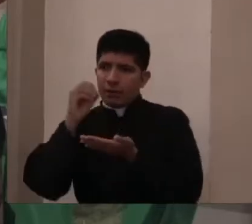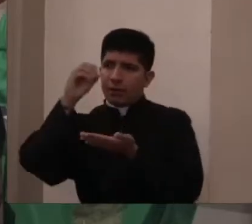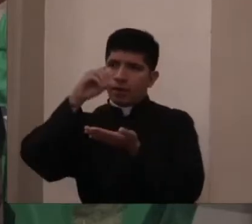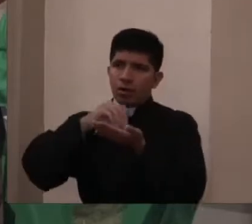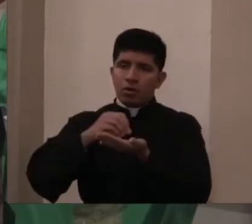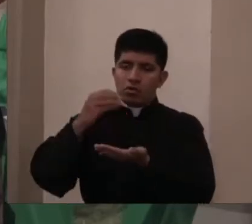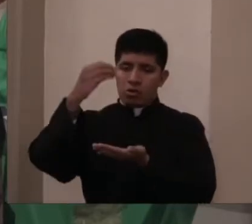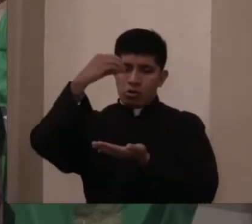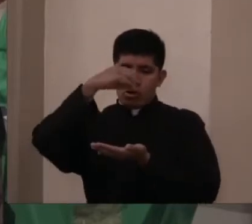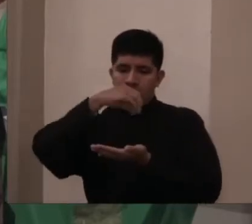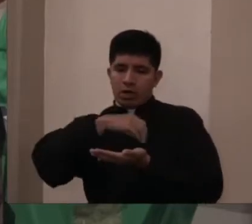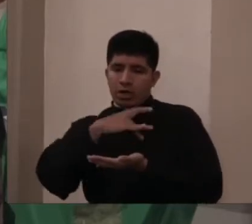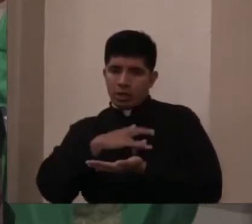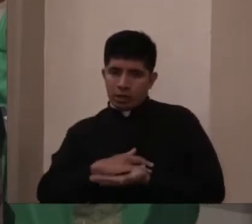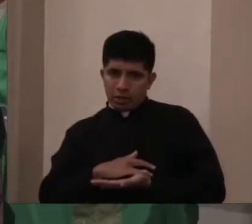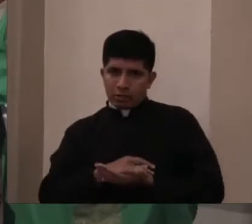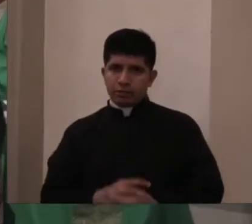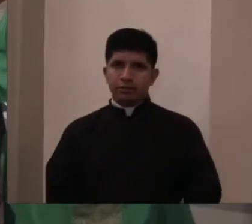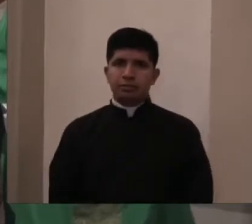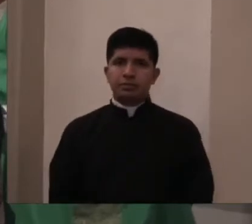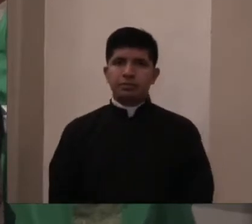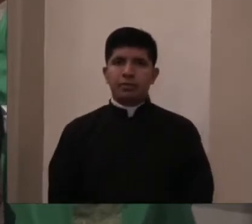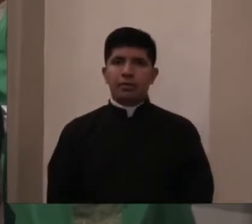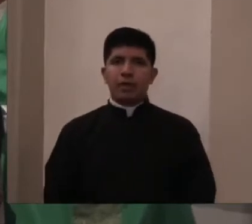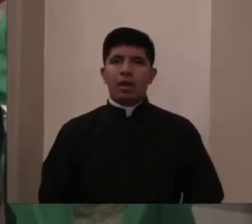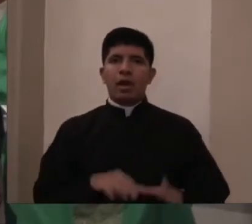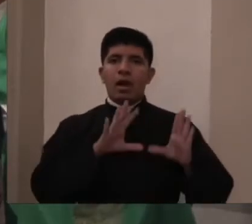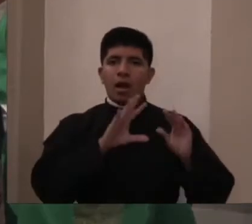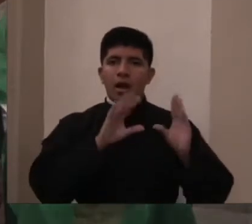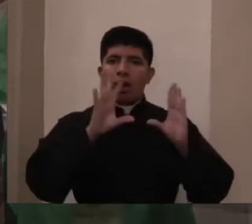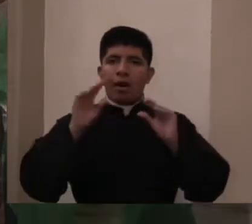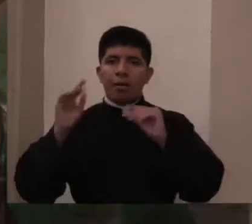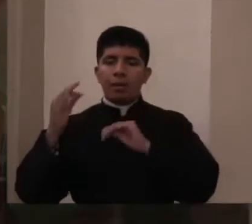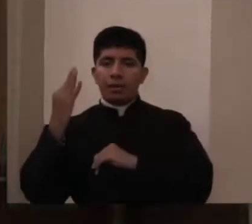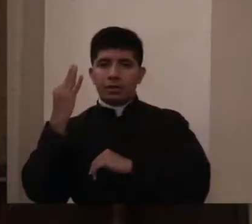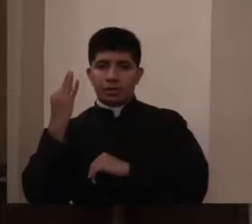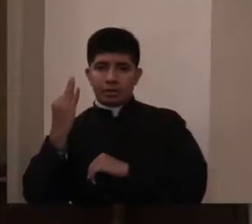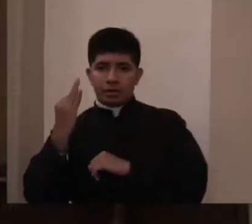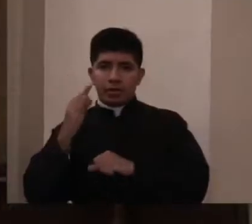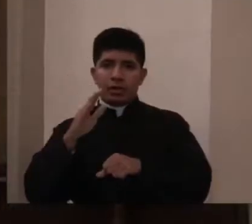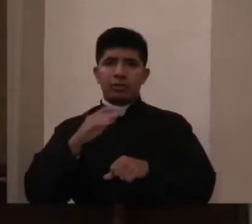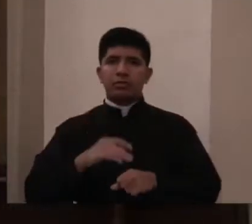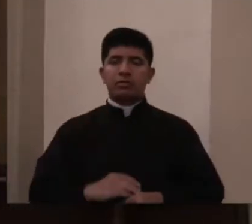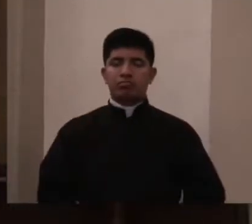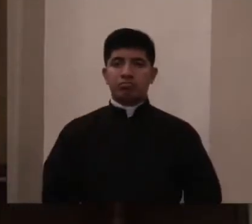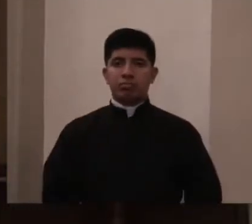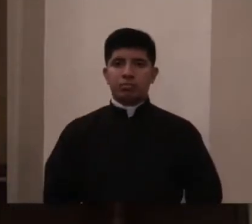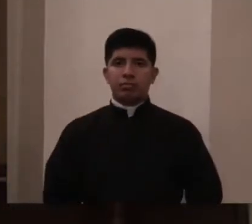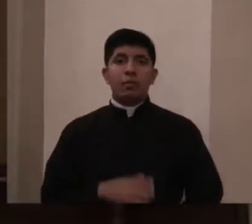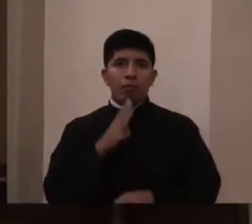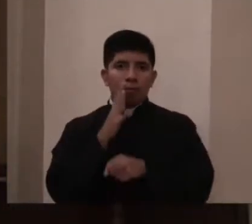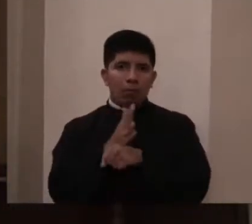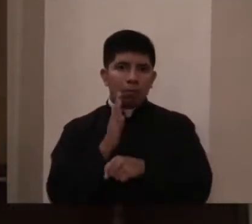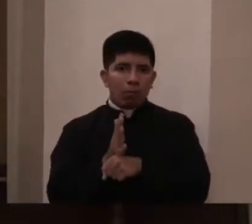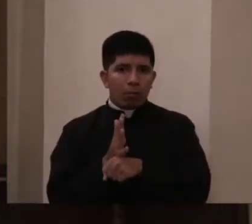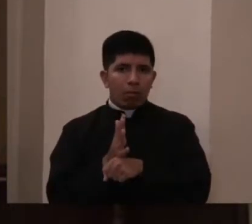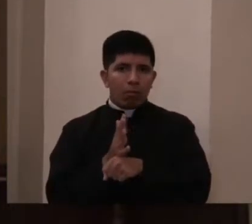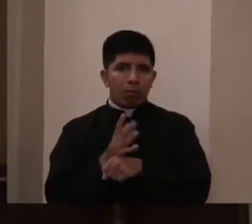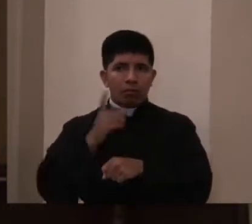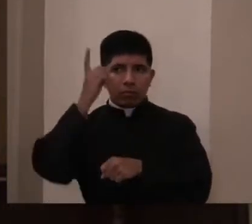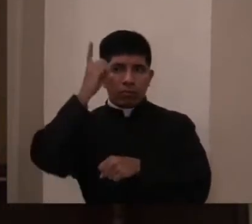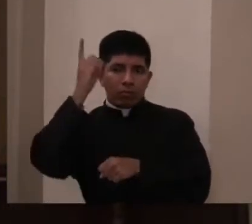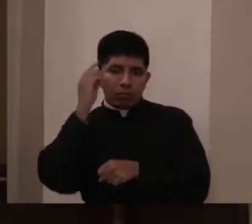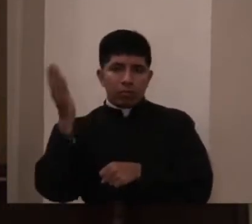de Dios que se ha seleccionado para el día de hoy. Tres llamadas de atención que Dios nos